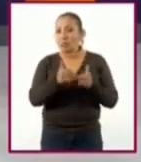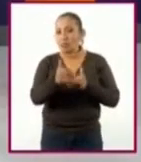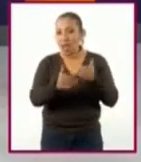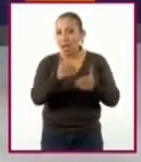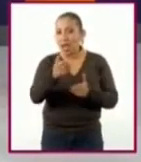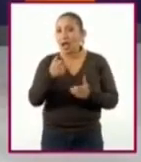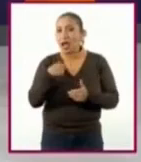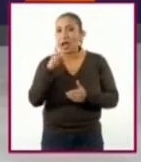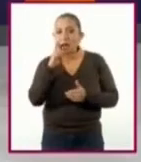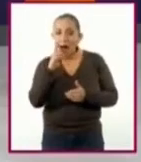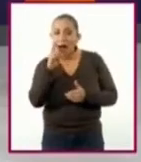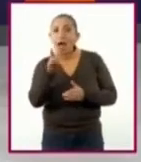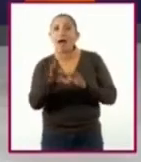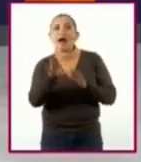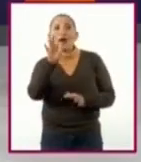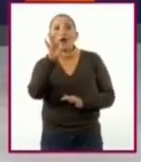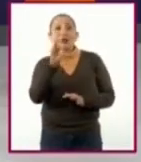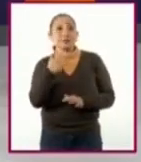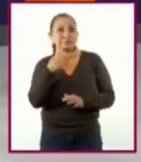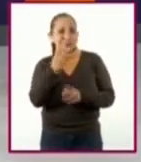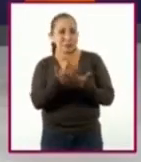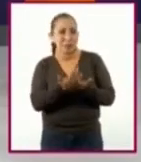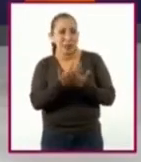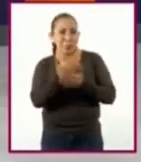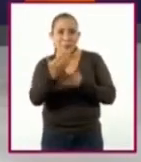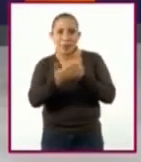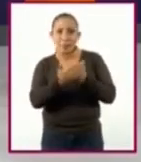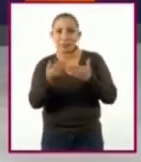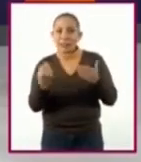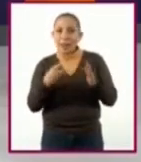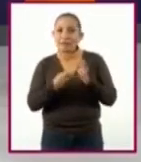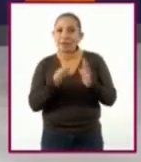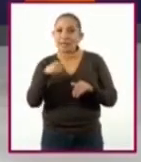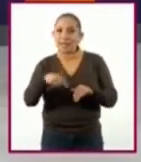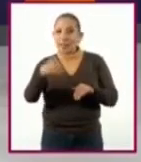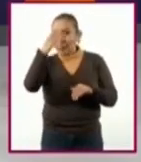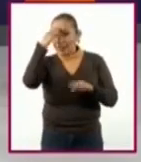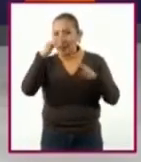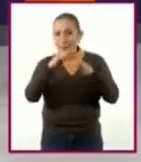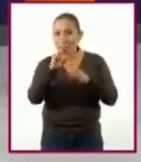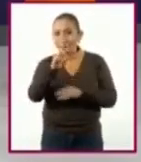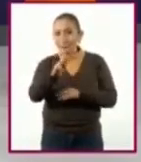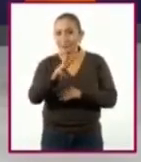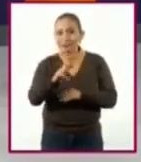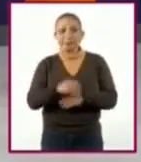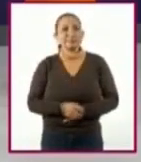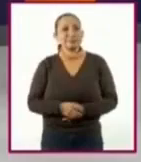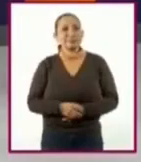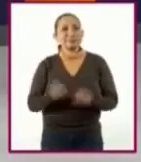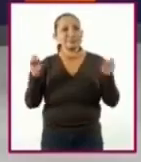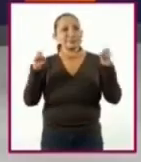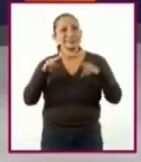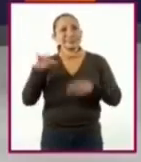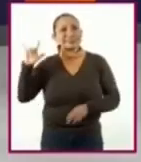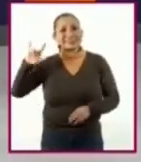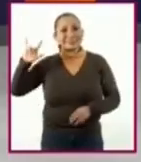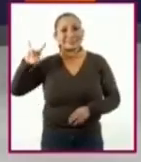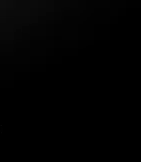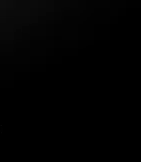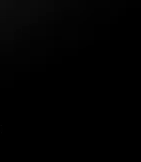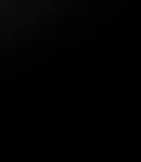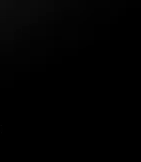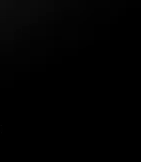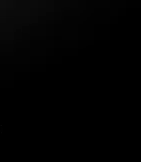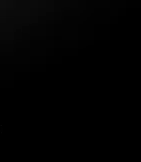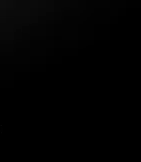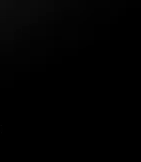por explorar y descubrir. Así que los esperamos en la próxima emisión de Aprende en Casa 3. ¡Hasta la próxima!